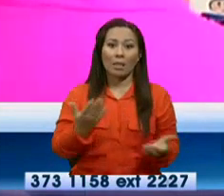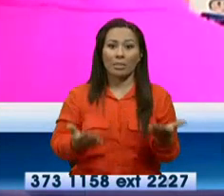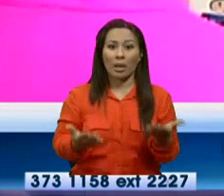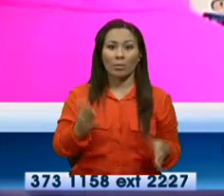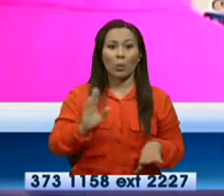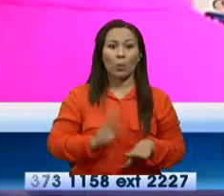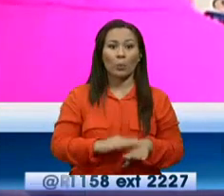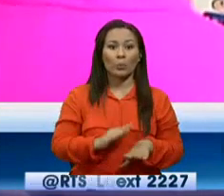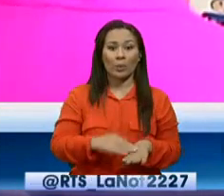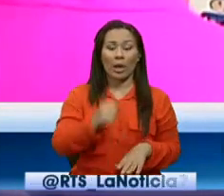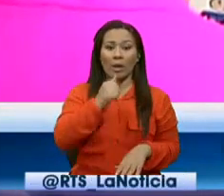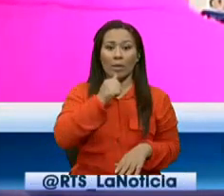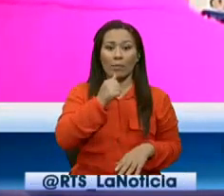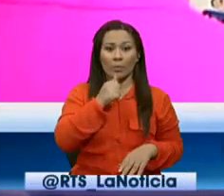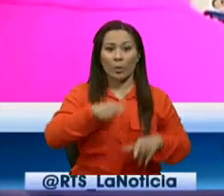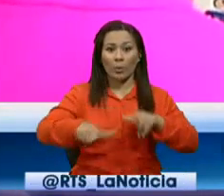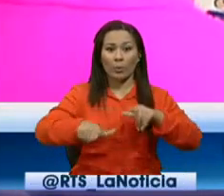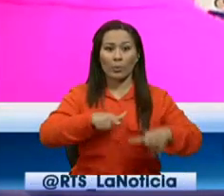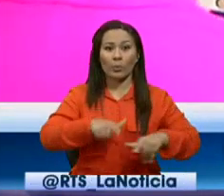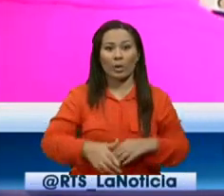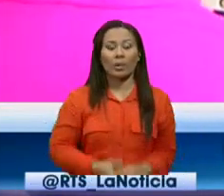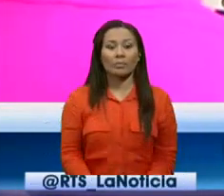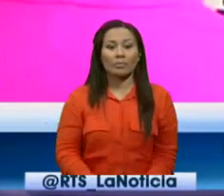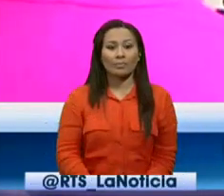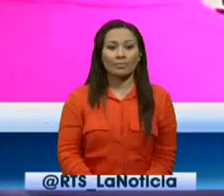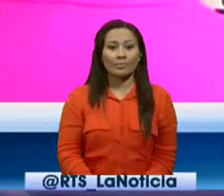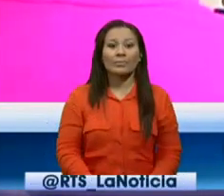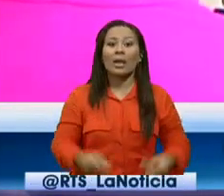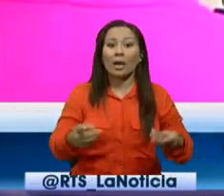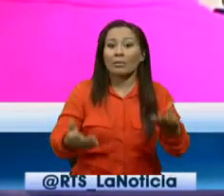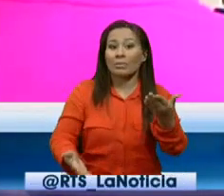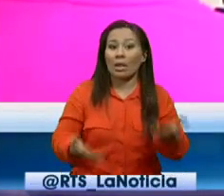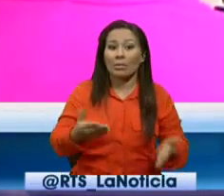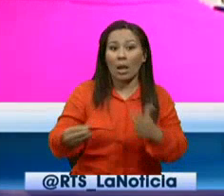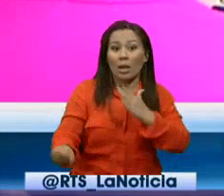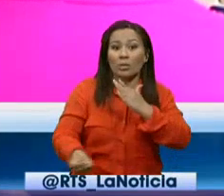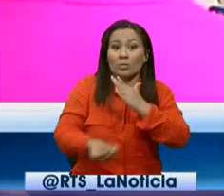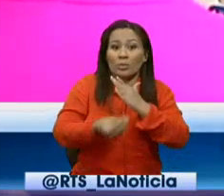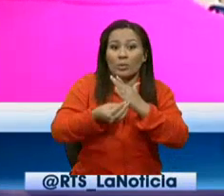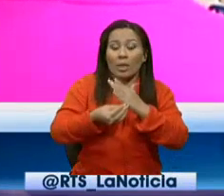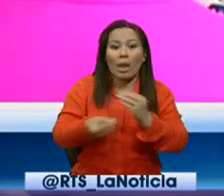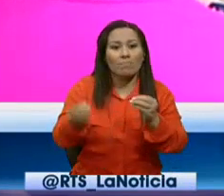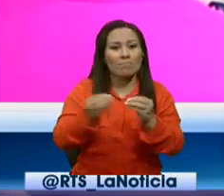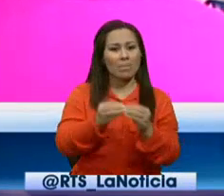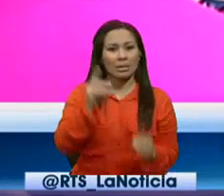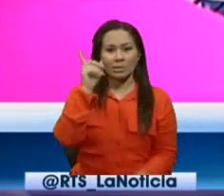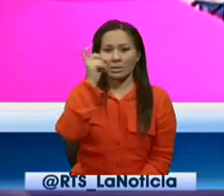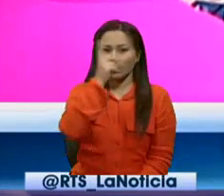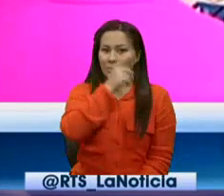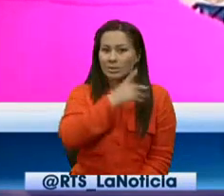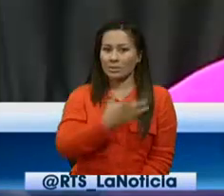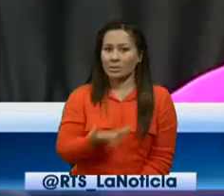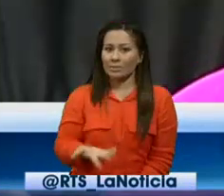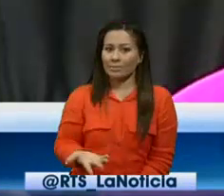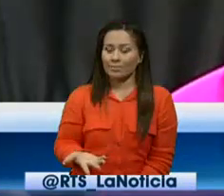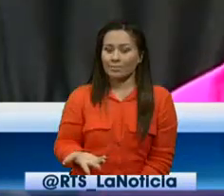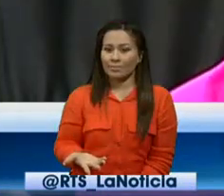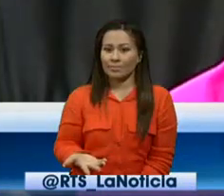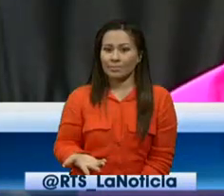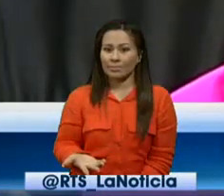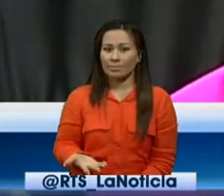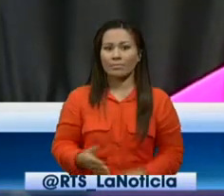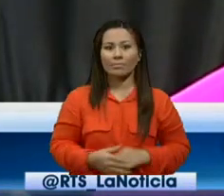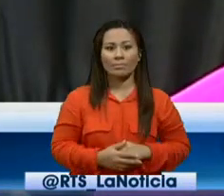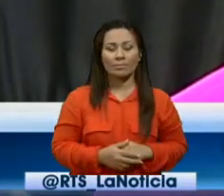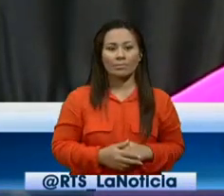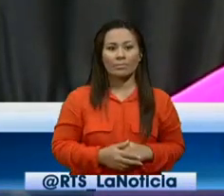de agua que existe en el sector, la subida se haga más complicada y se pierda presión. Entonces estamos